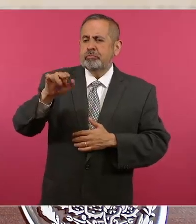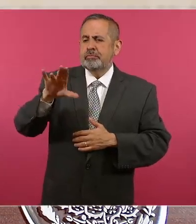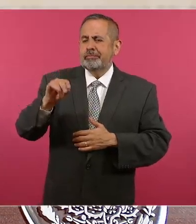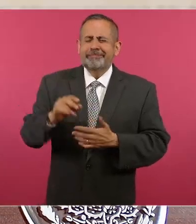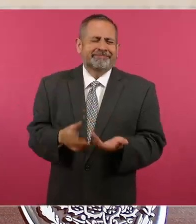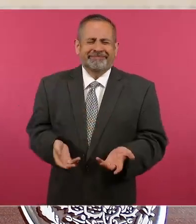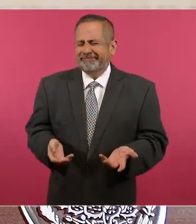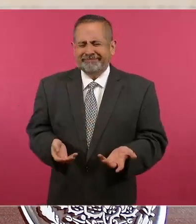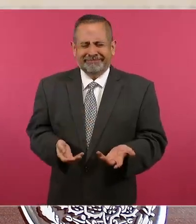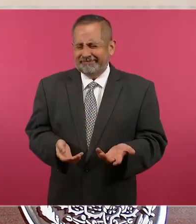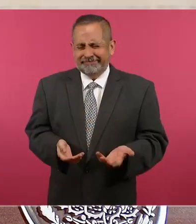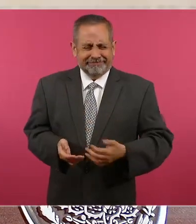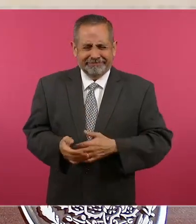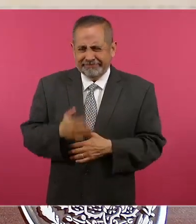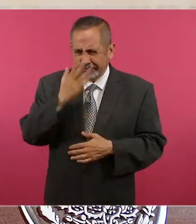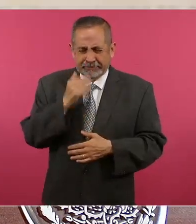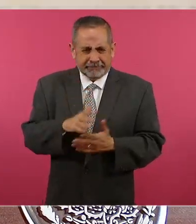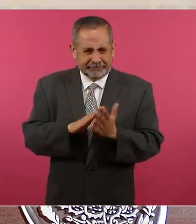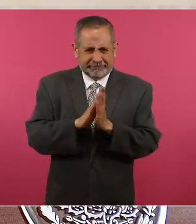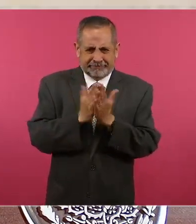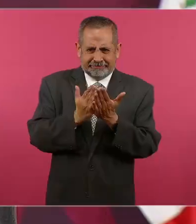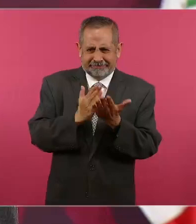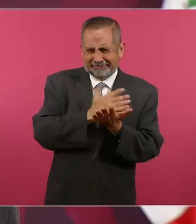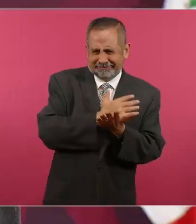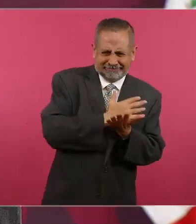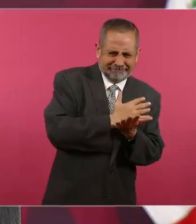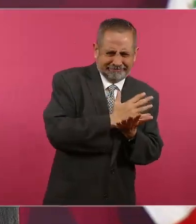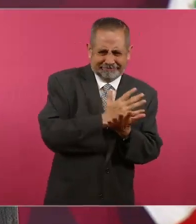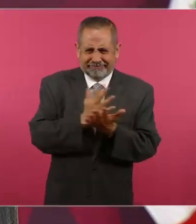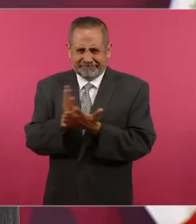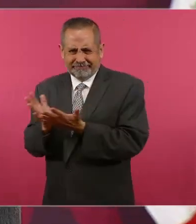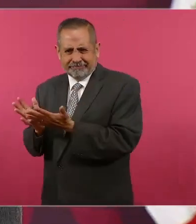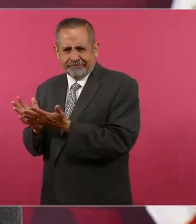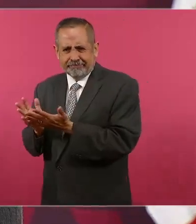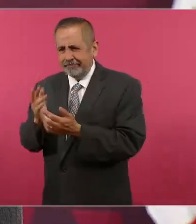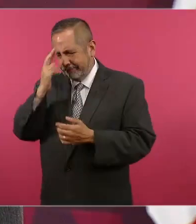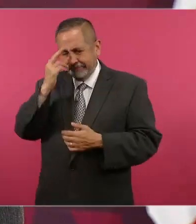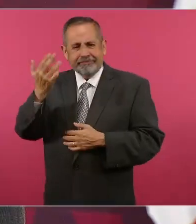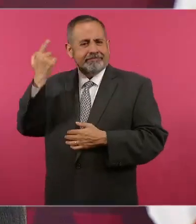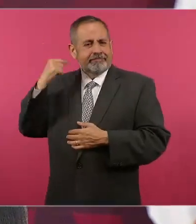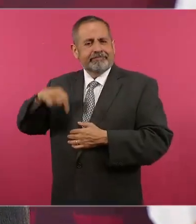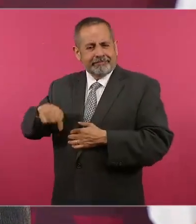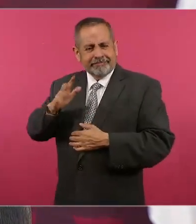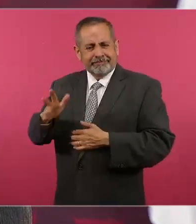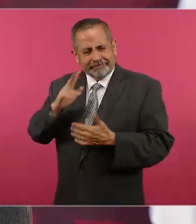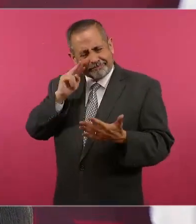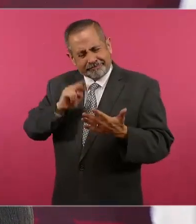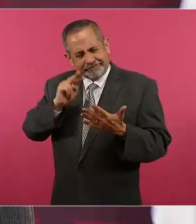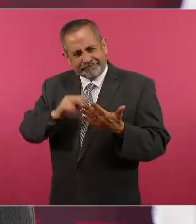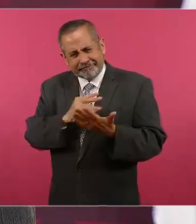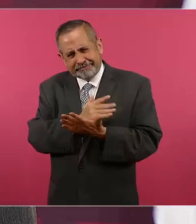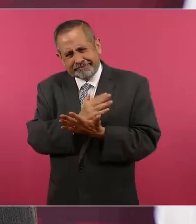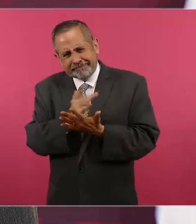en todos los libros. Ya aquí lo estuvimos